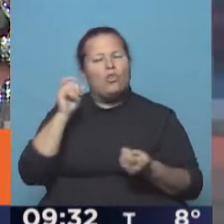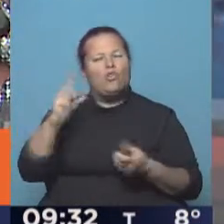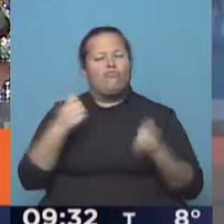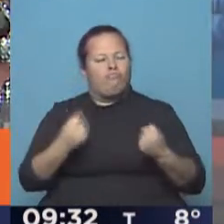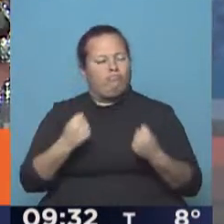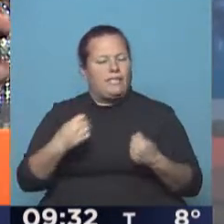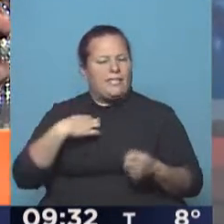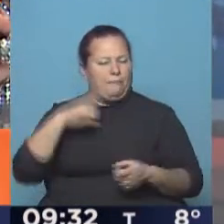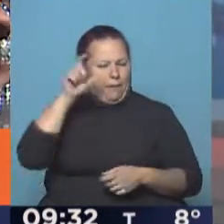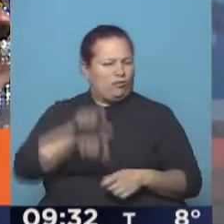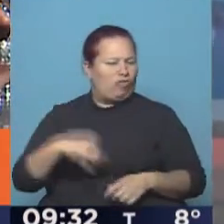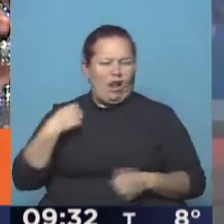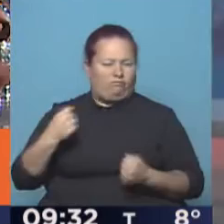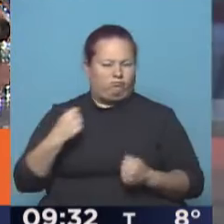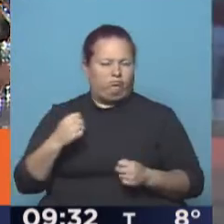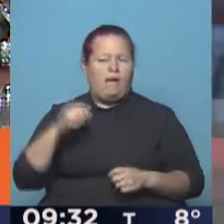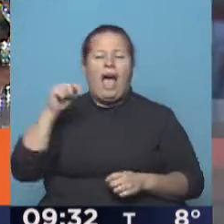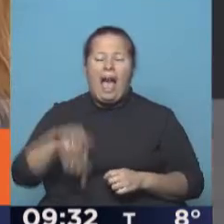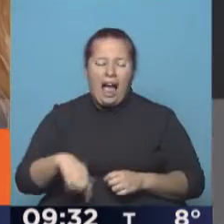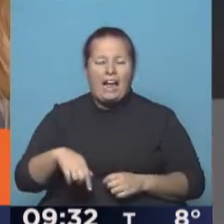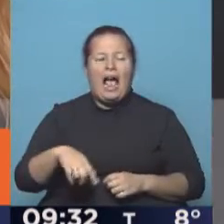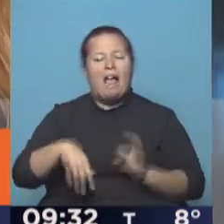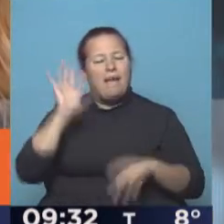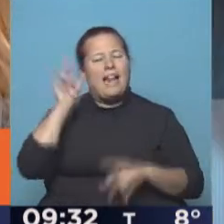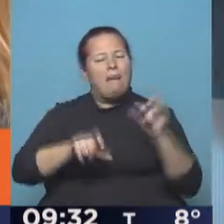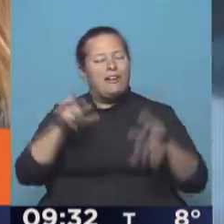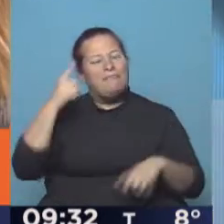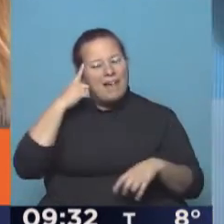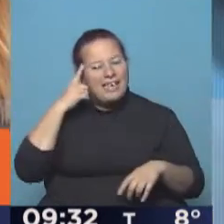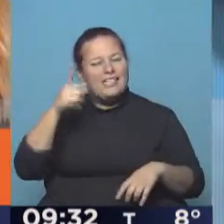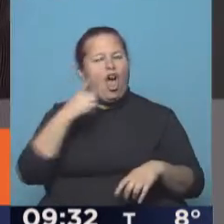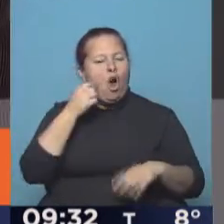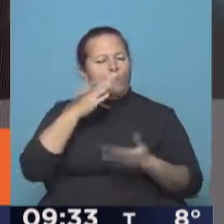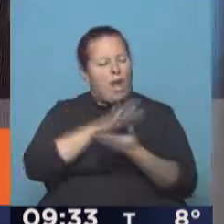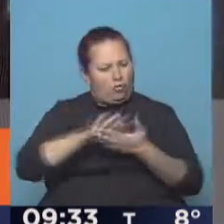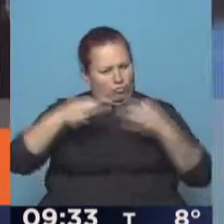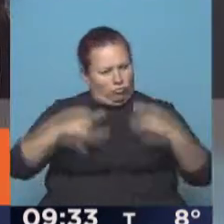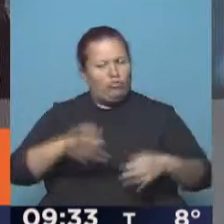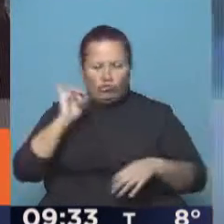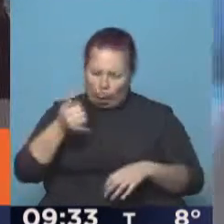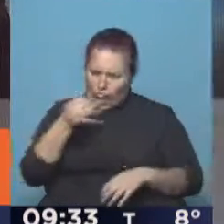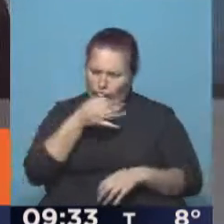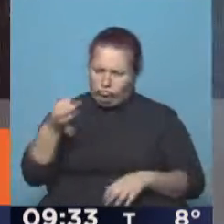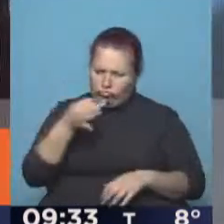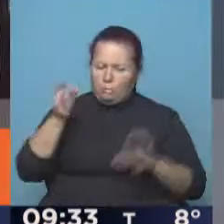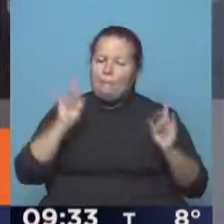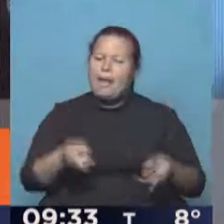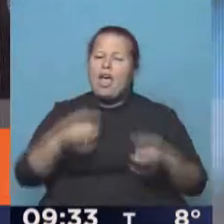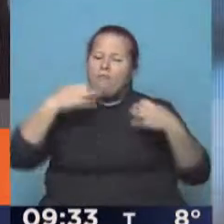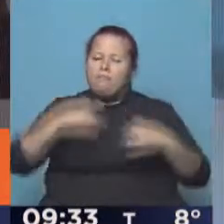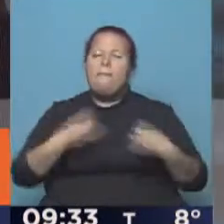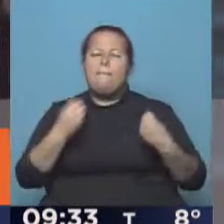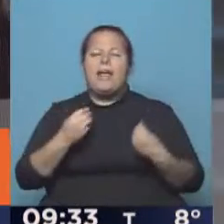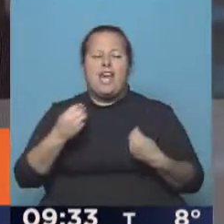coraje civil, ¿no? Acá, en general, la gente entiende que ha sido un hombre honesto, sí, ha sido un hombre honesto, pero ha sido